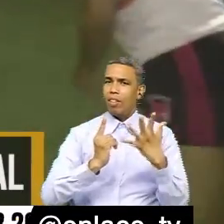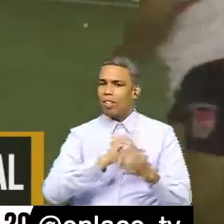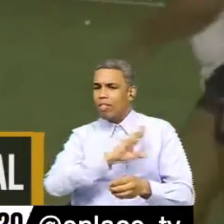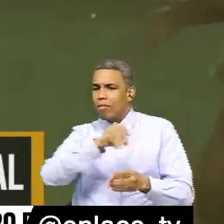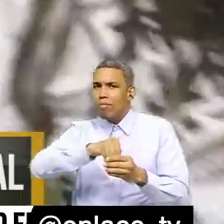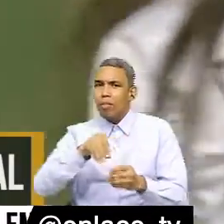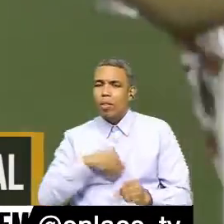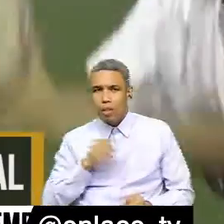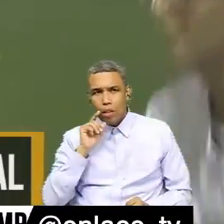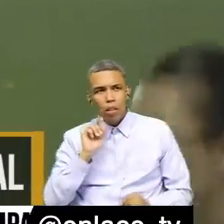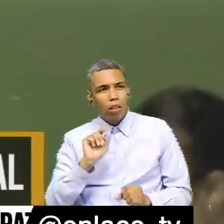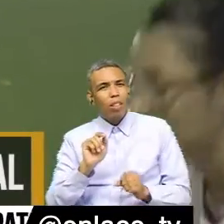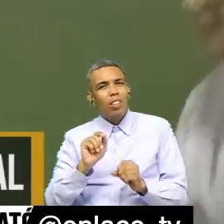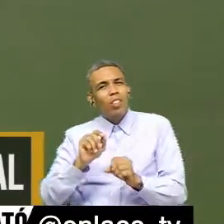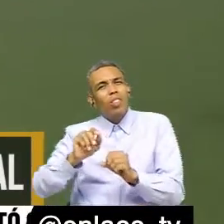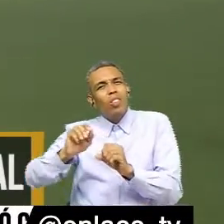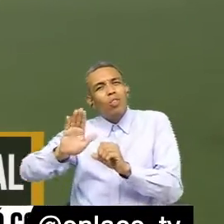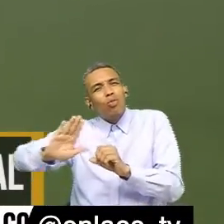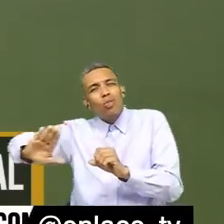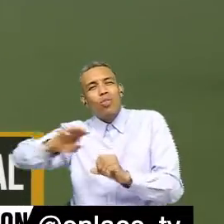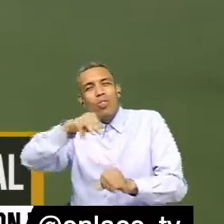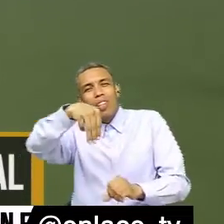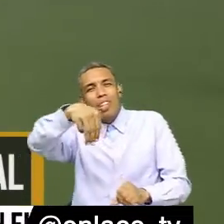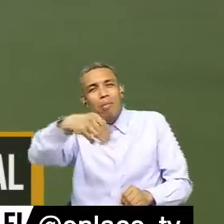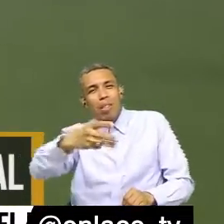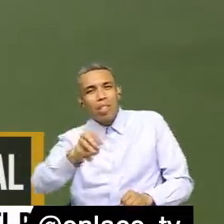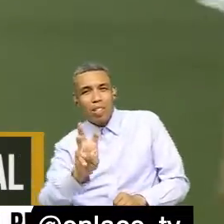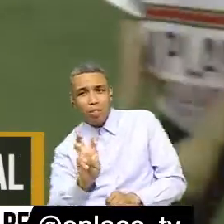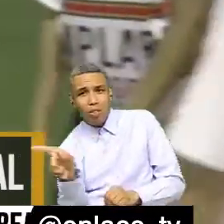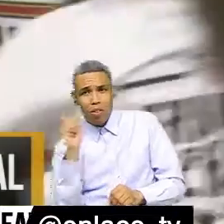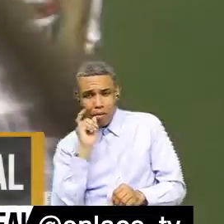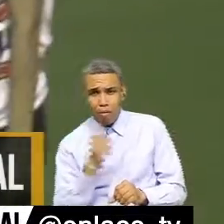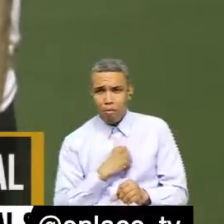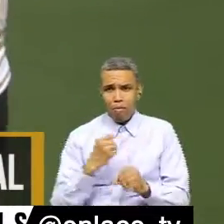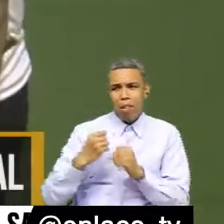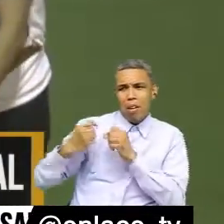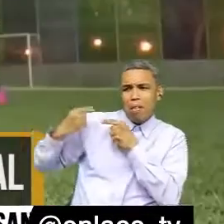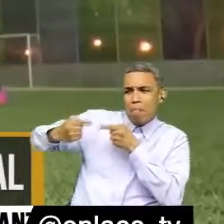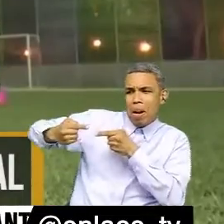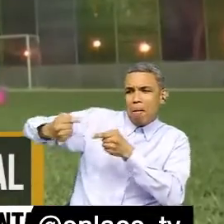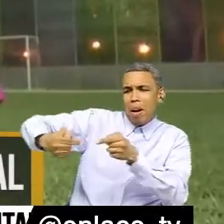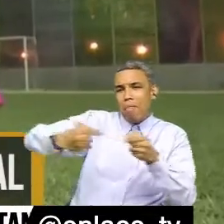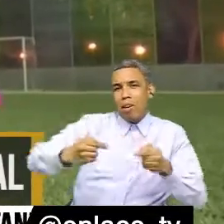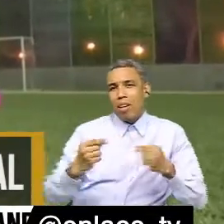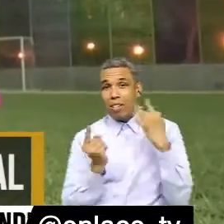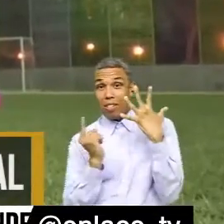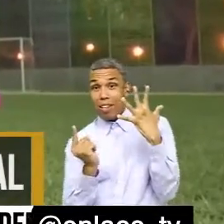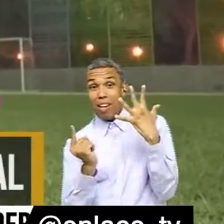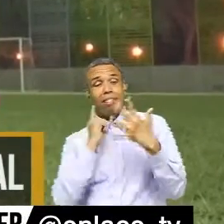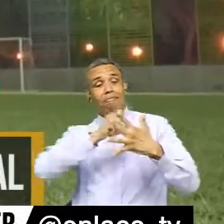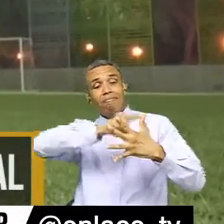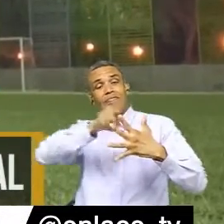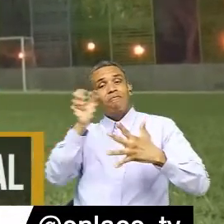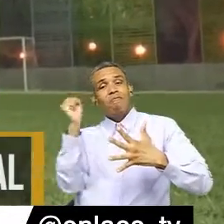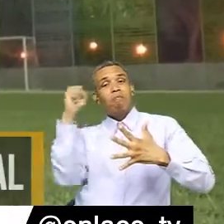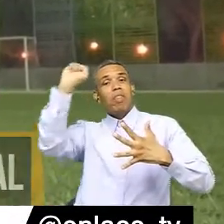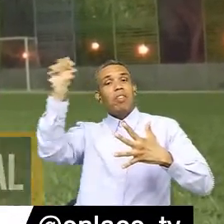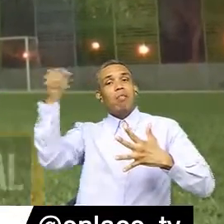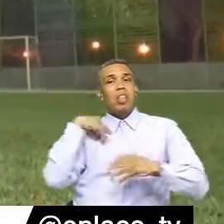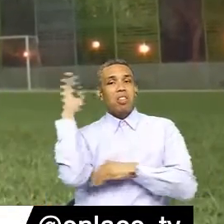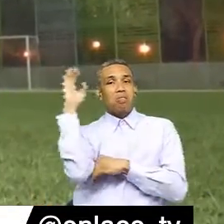m 18 femenino y quien es de 6 partidos jugados ganaron 2 en el campeonato internacional colombo-canadiense que se juega